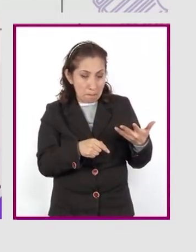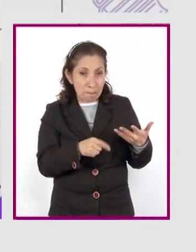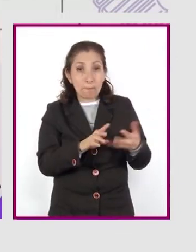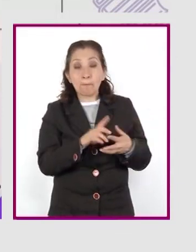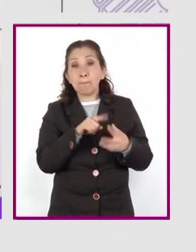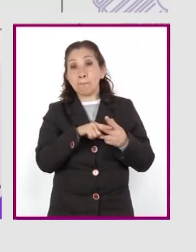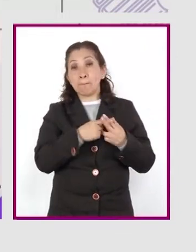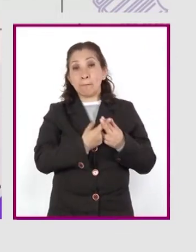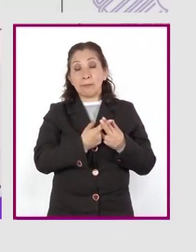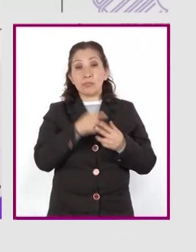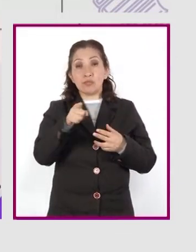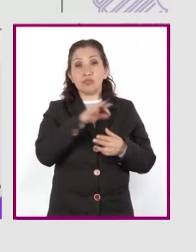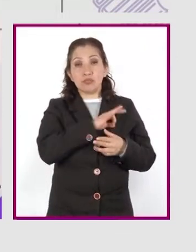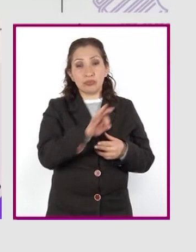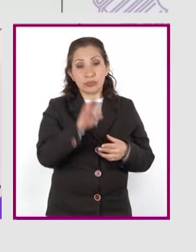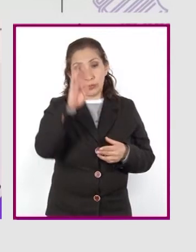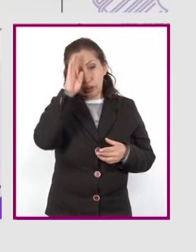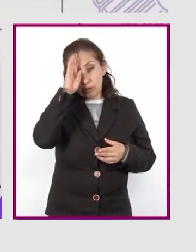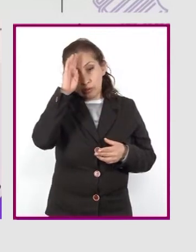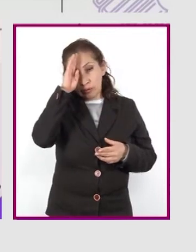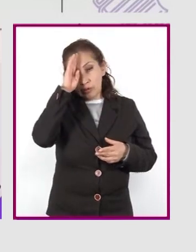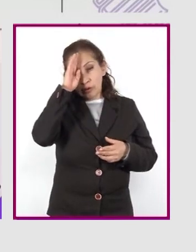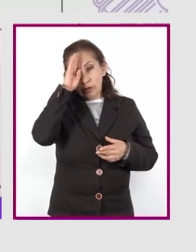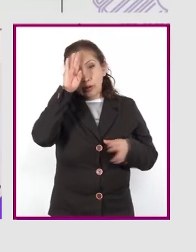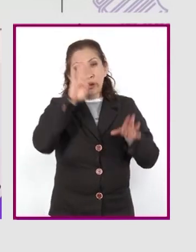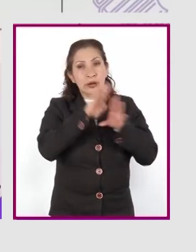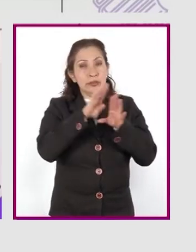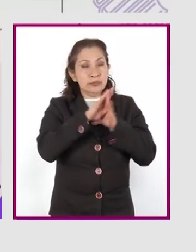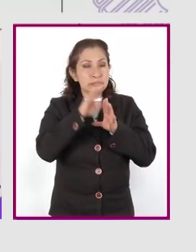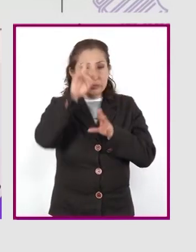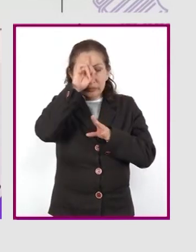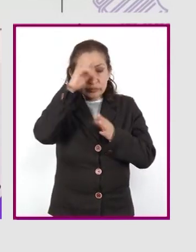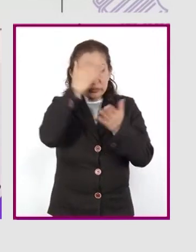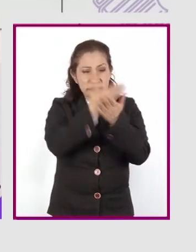inicio, pueden plantearse como